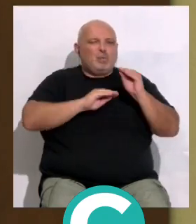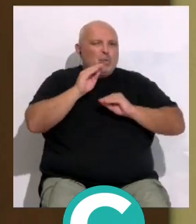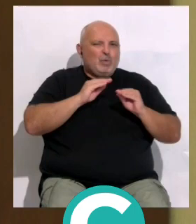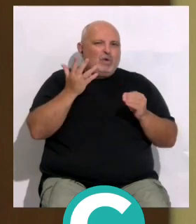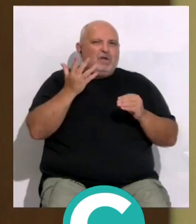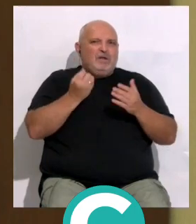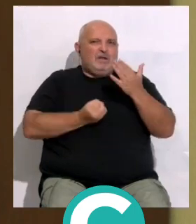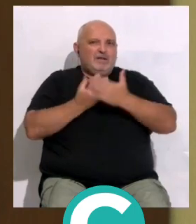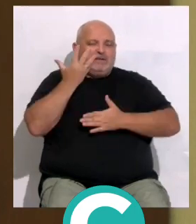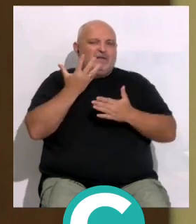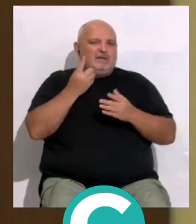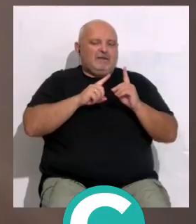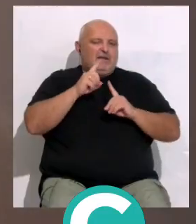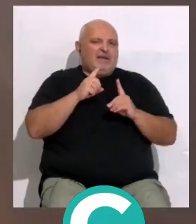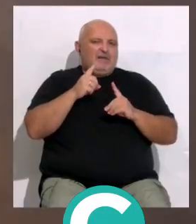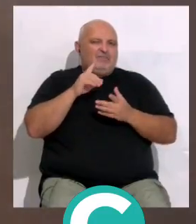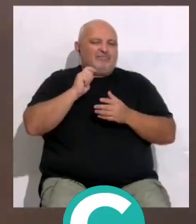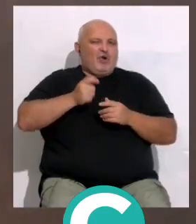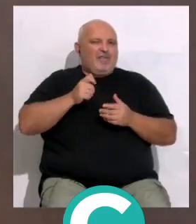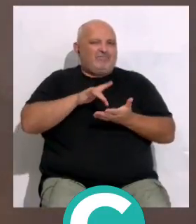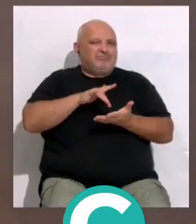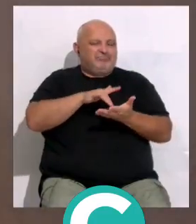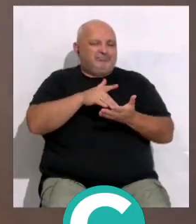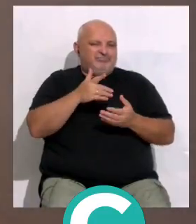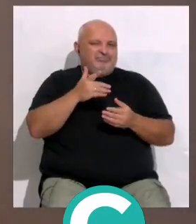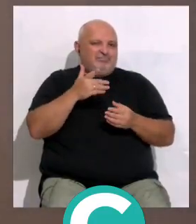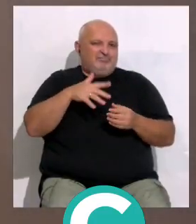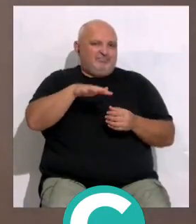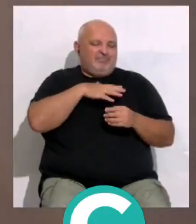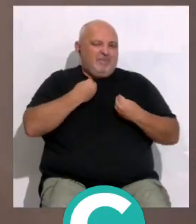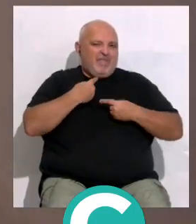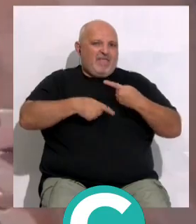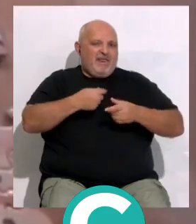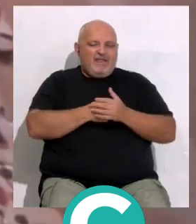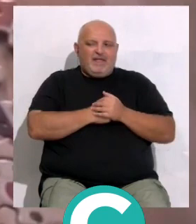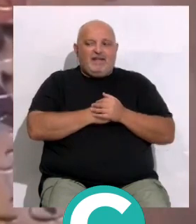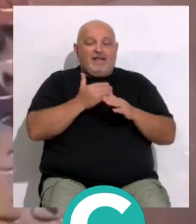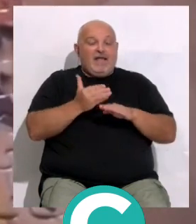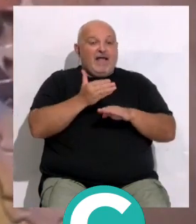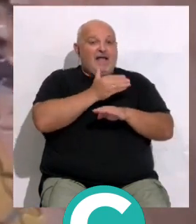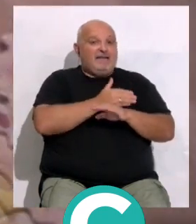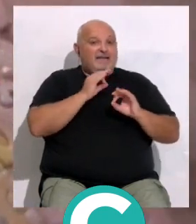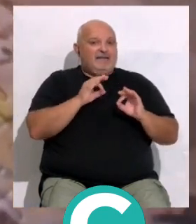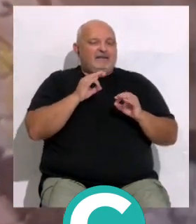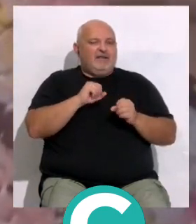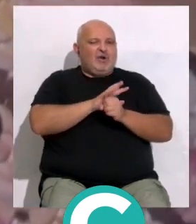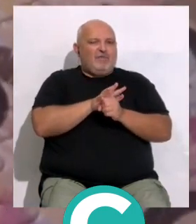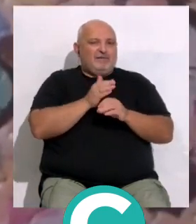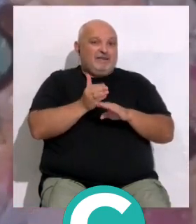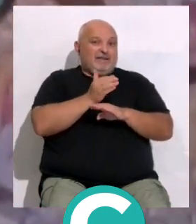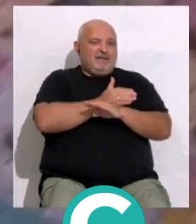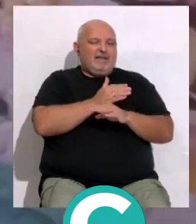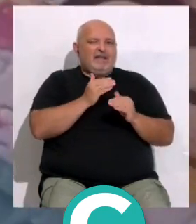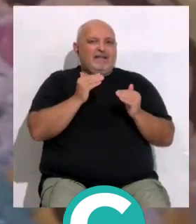forma afrontar los problemas cotidianos que podemos tener en la vida diaria. Antes de la COVID y antes